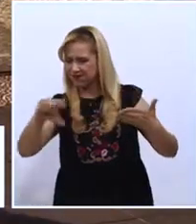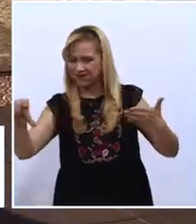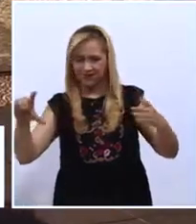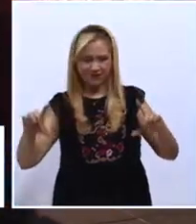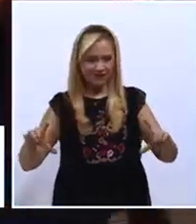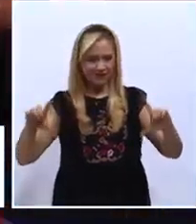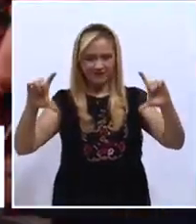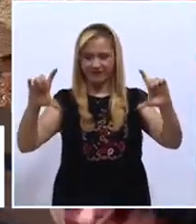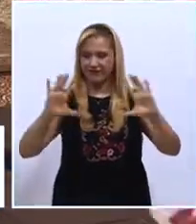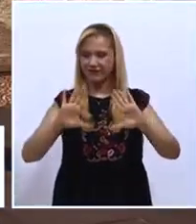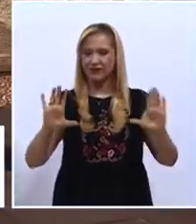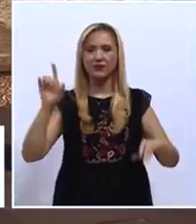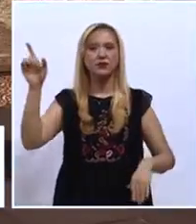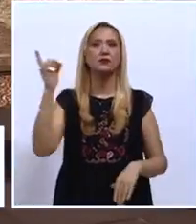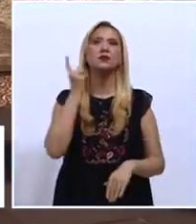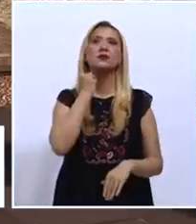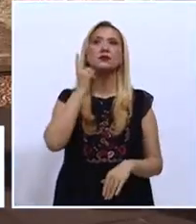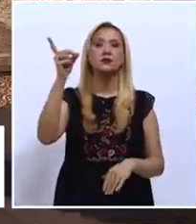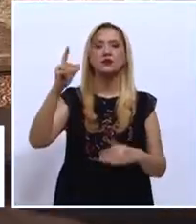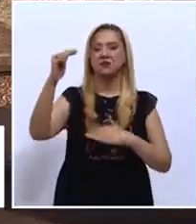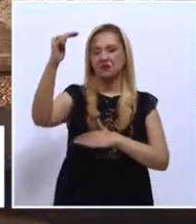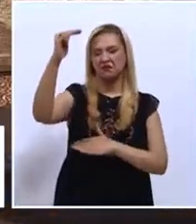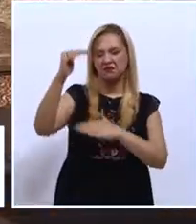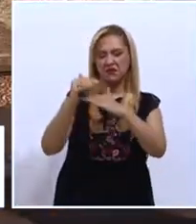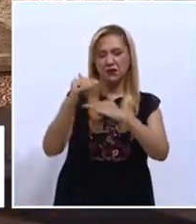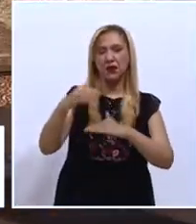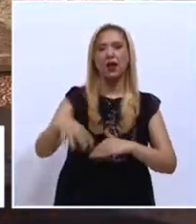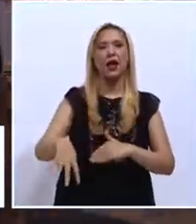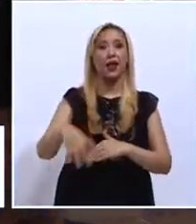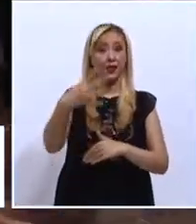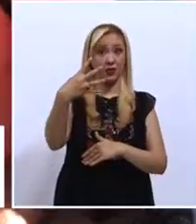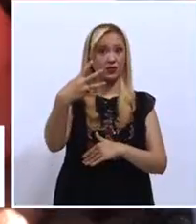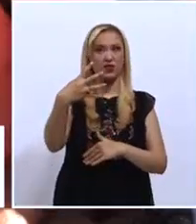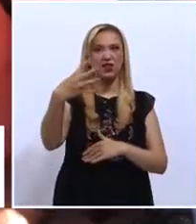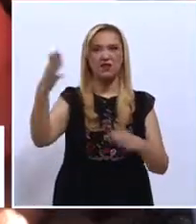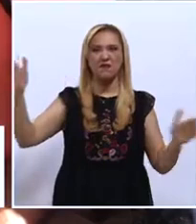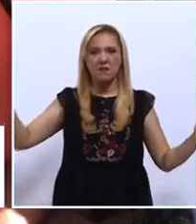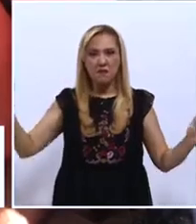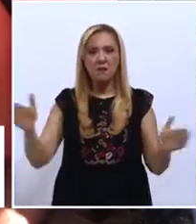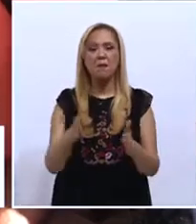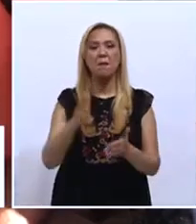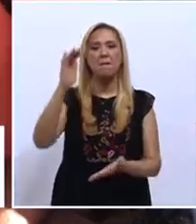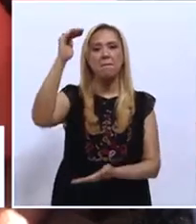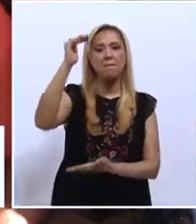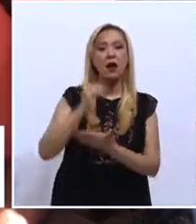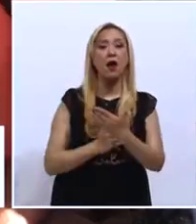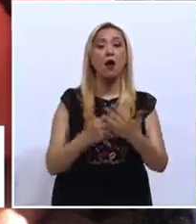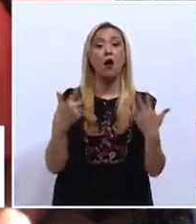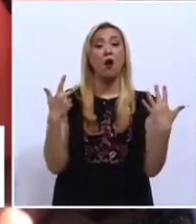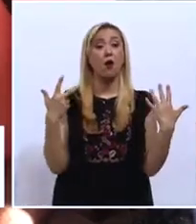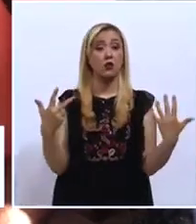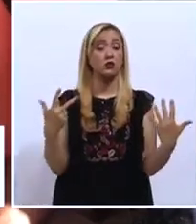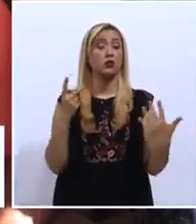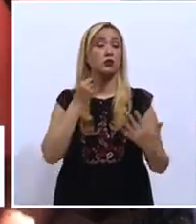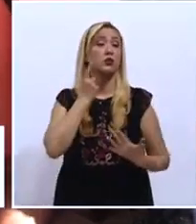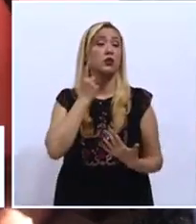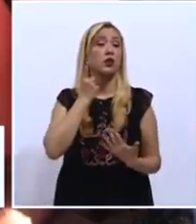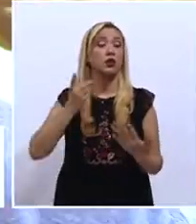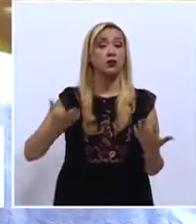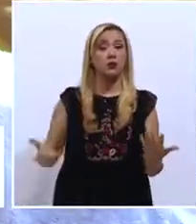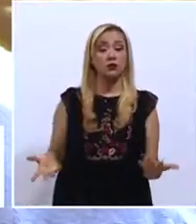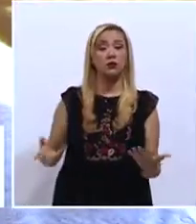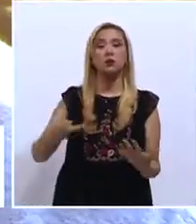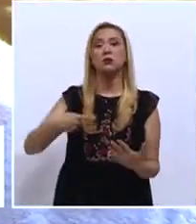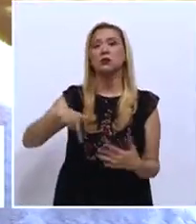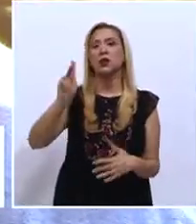reforma, el legislador local redujo de 14 a 8 el número de diputados de representación proporcional, pero mantuvo sin cambios